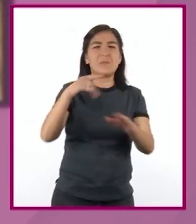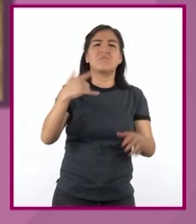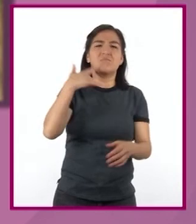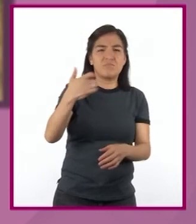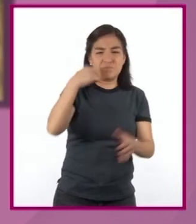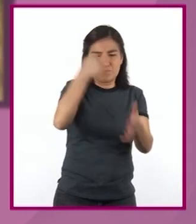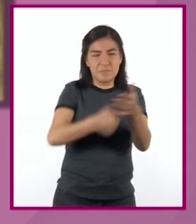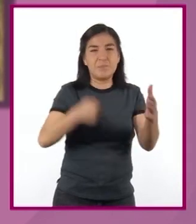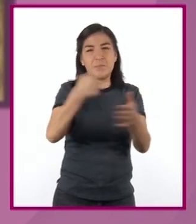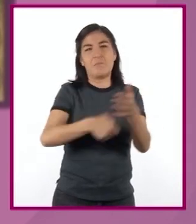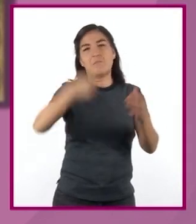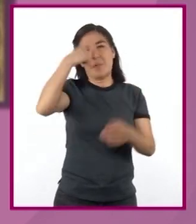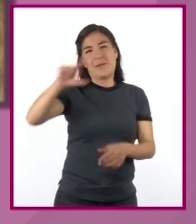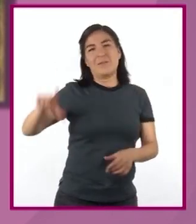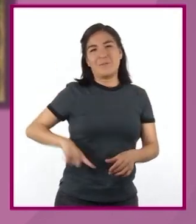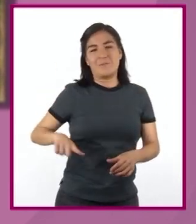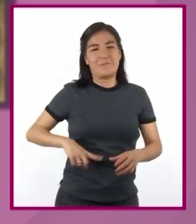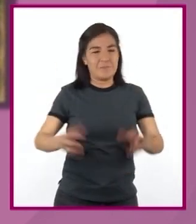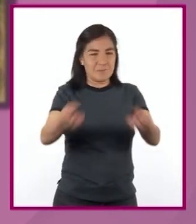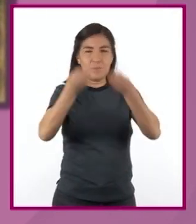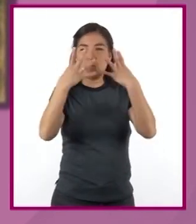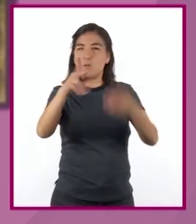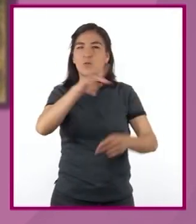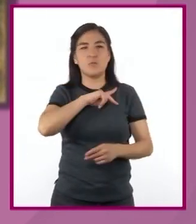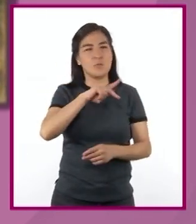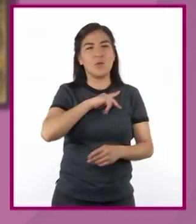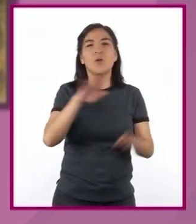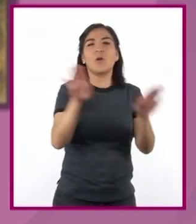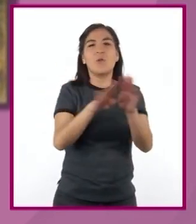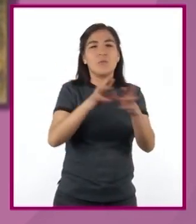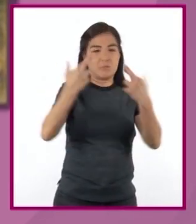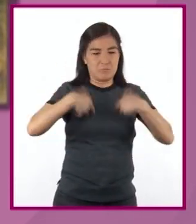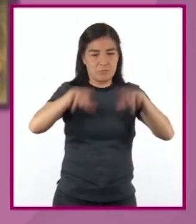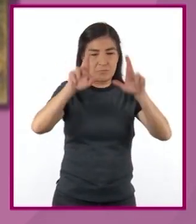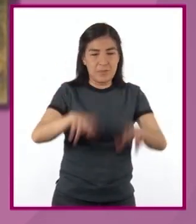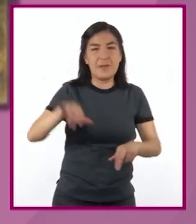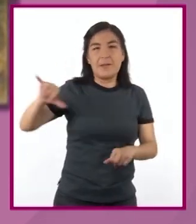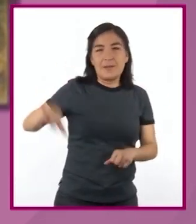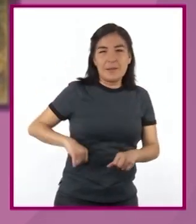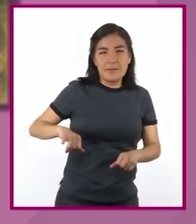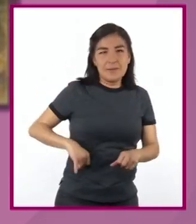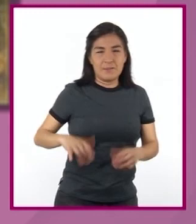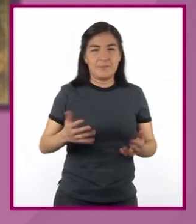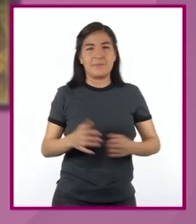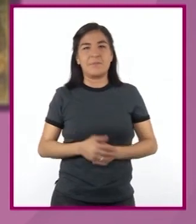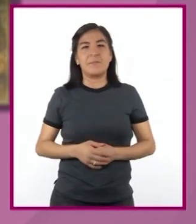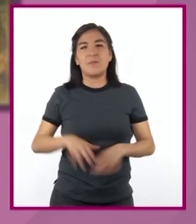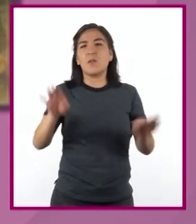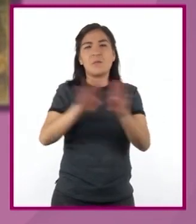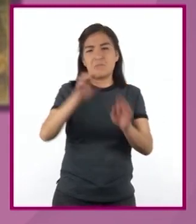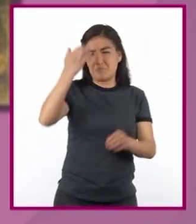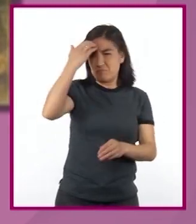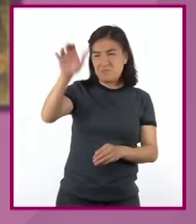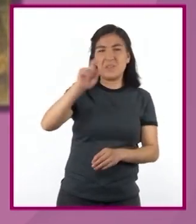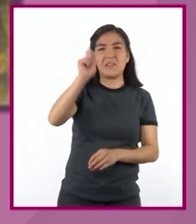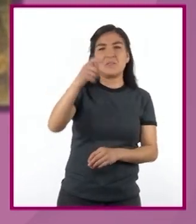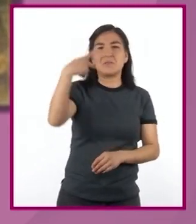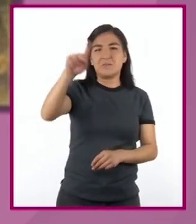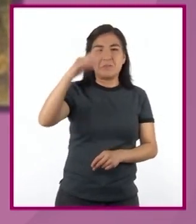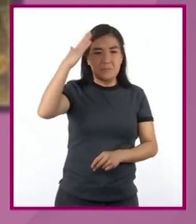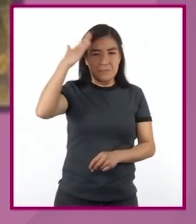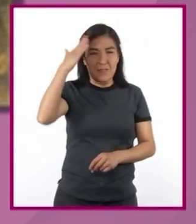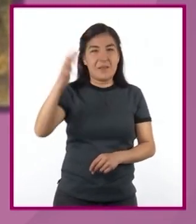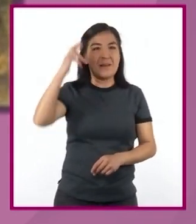un gobierno propio, representativo de sus intereses. Desconocieron la autoridad del virrey y